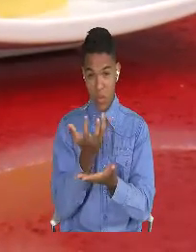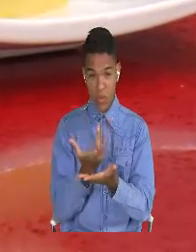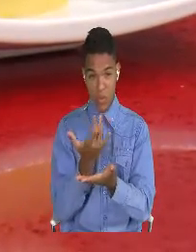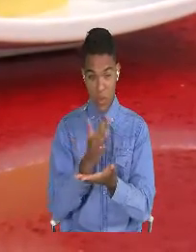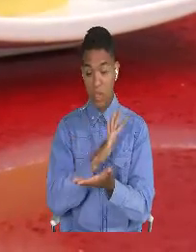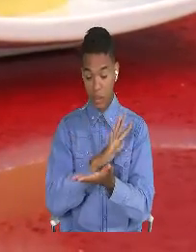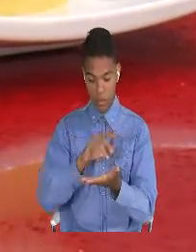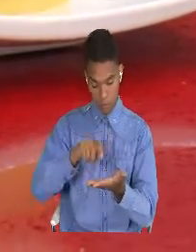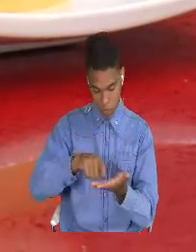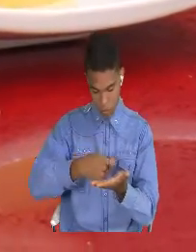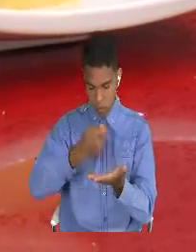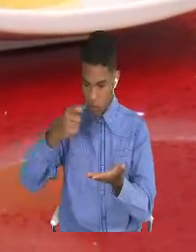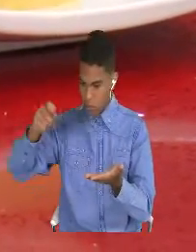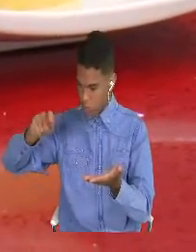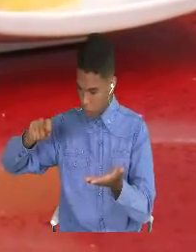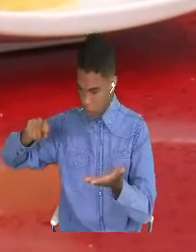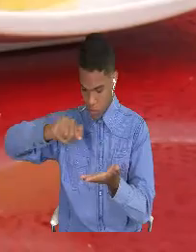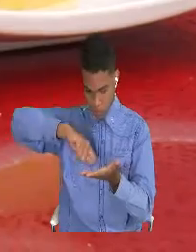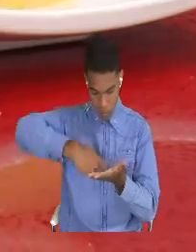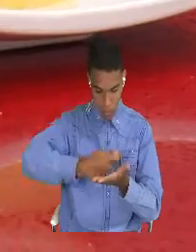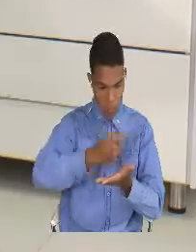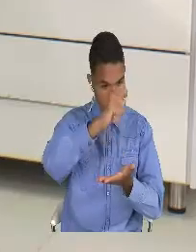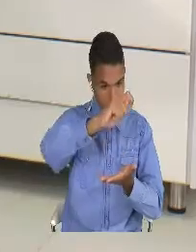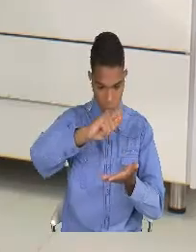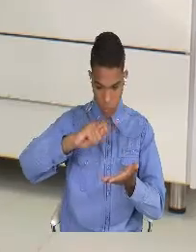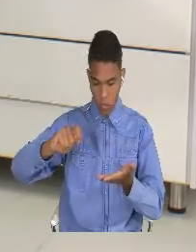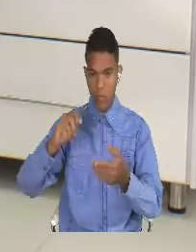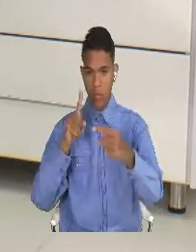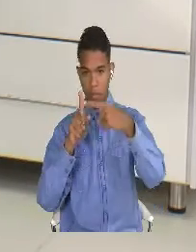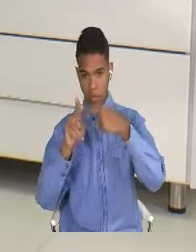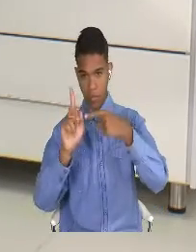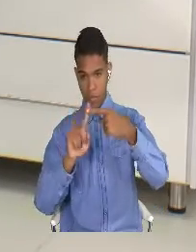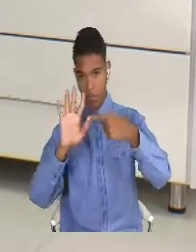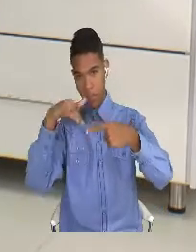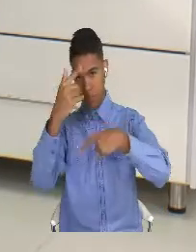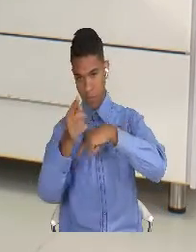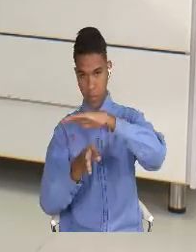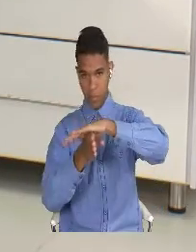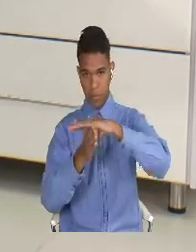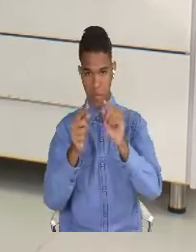nuestro salmón y langostinos, pero ya eso va a ser después de una pausa comercial.